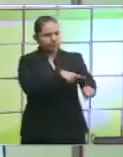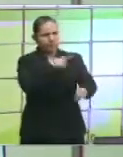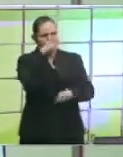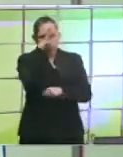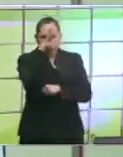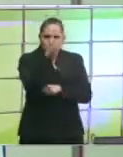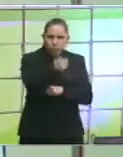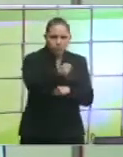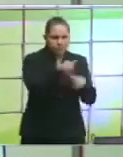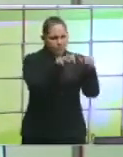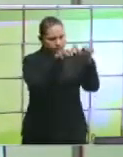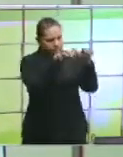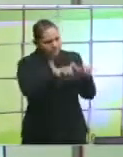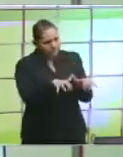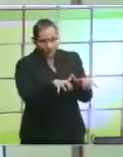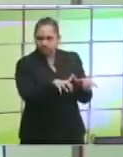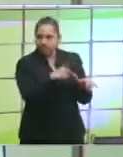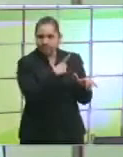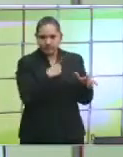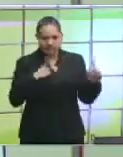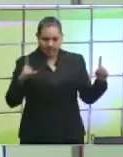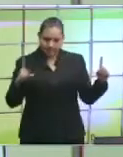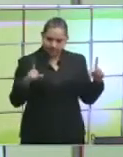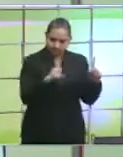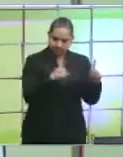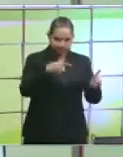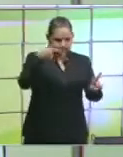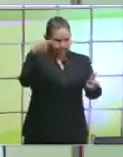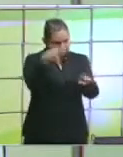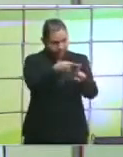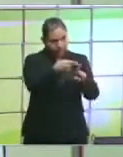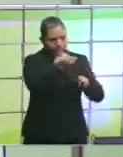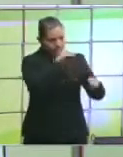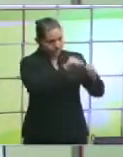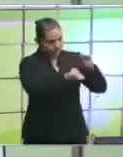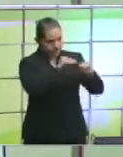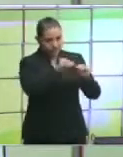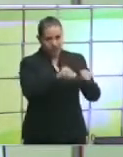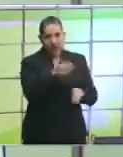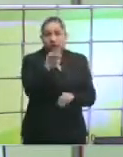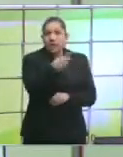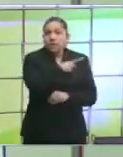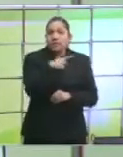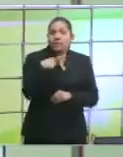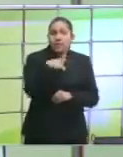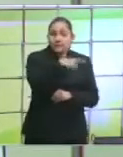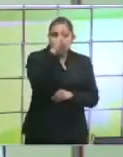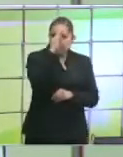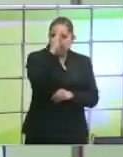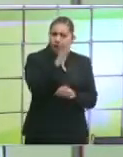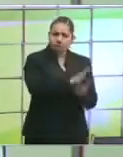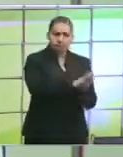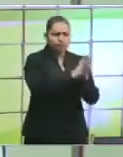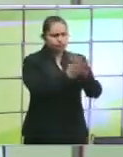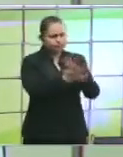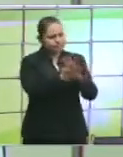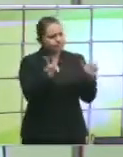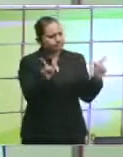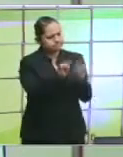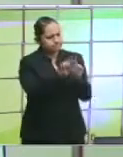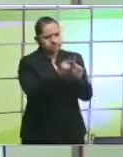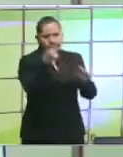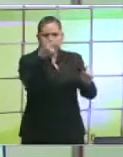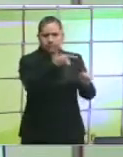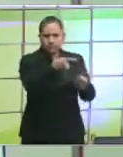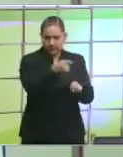o de invalidez dependiendo del proceso no era un asunto es simple porque porque se va esto se va